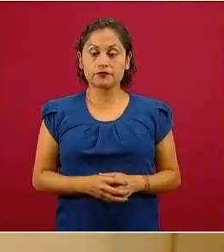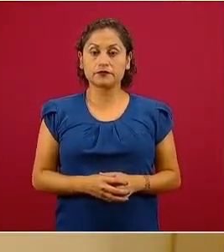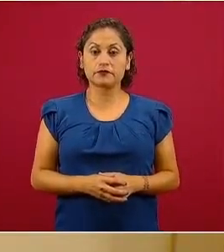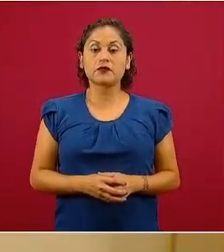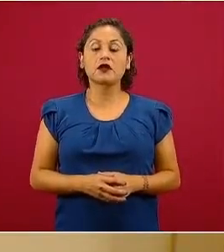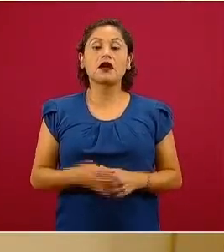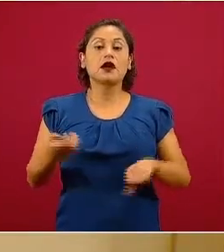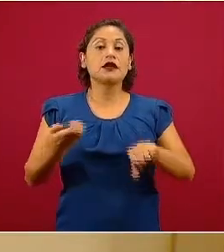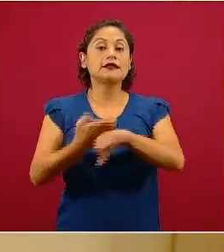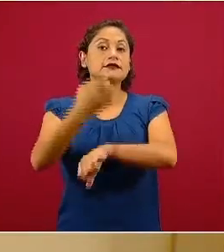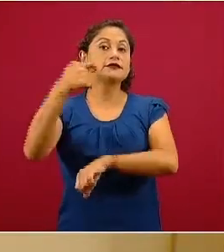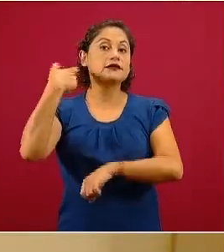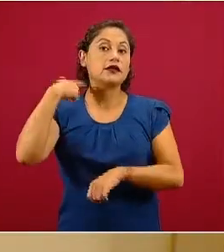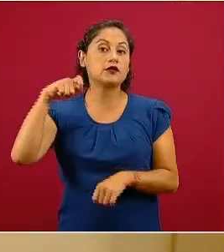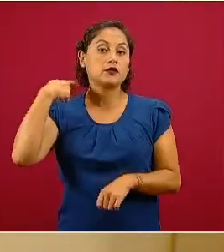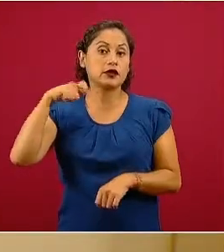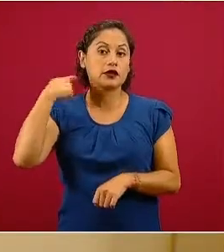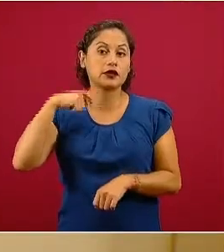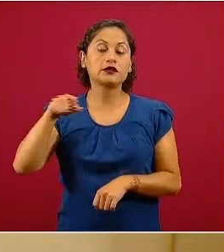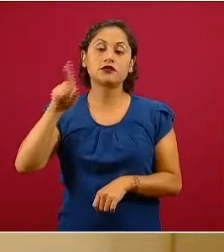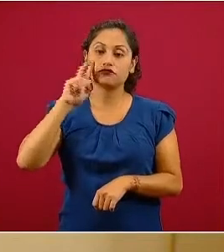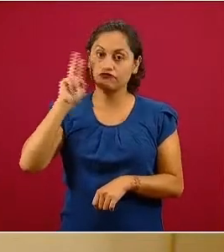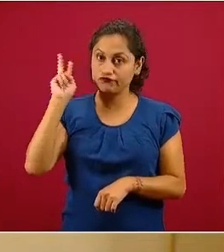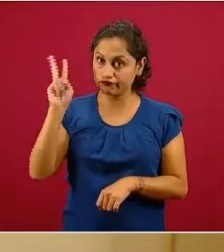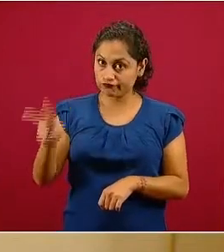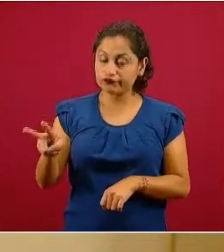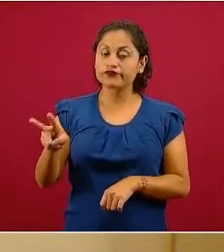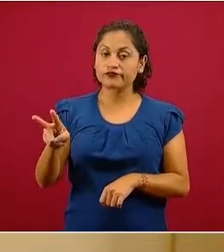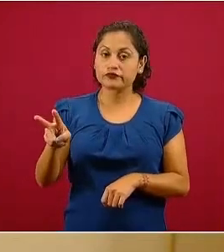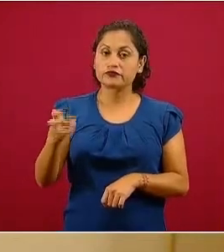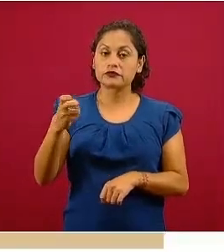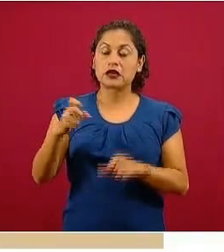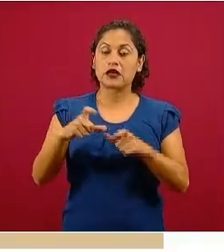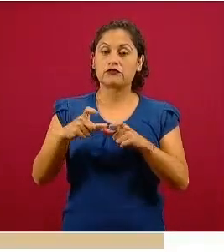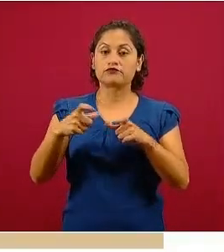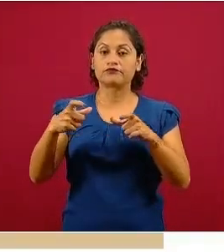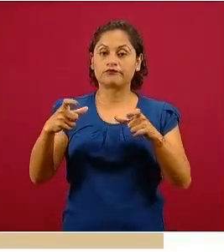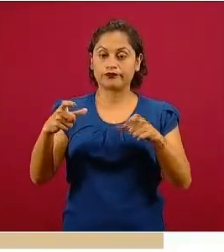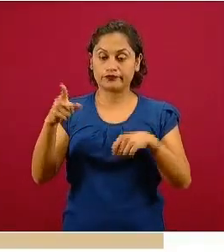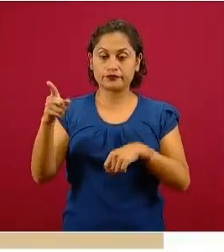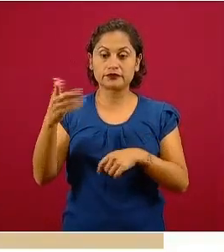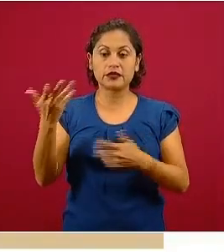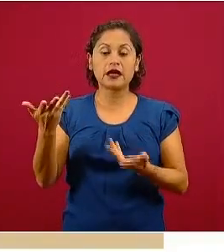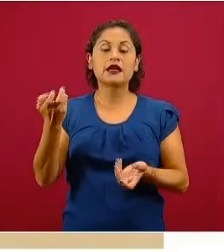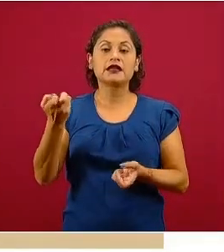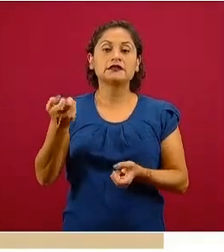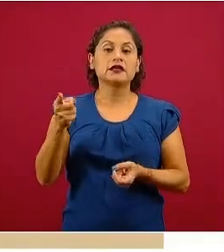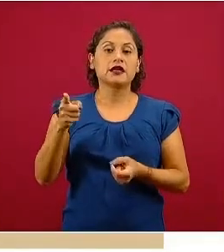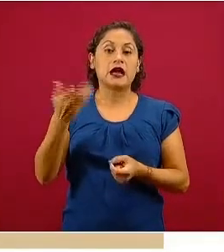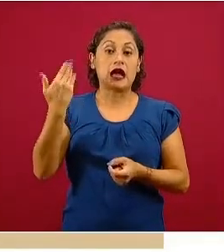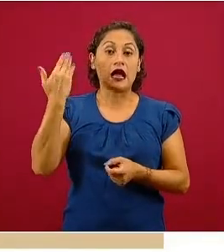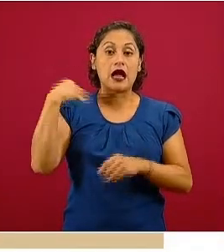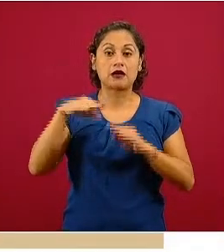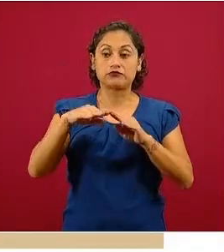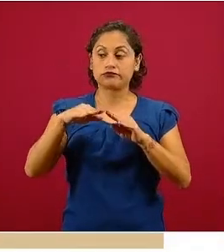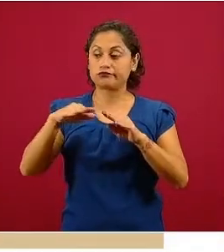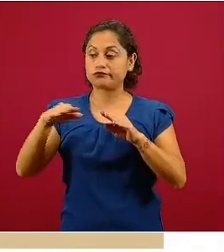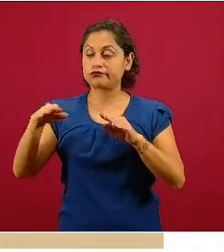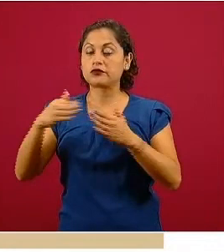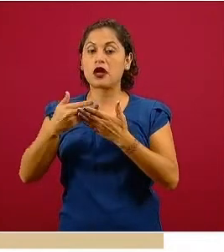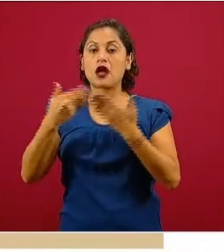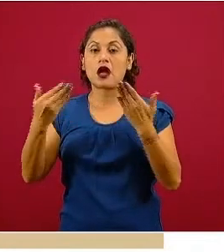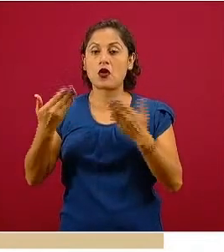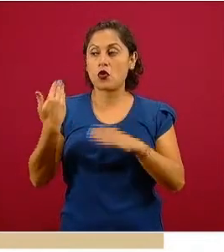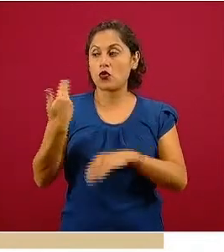Querétaro, también una tendencia ascendente, continua, aunque en ondas, con una meseta previa, una ligera tendencia descendente